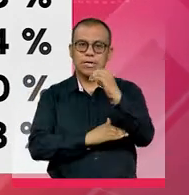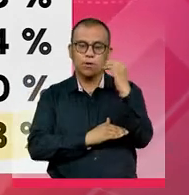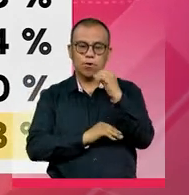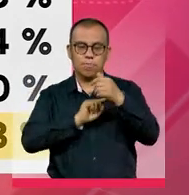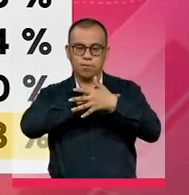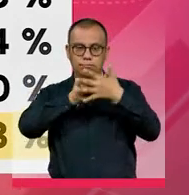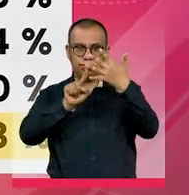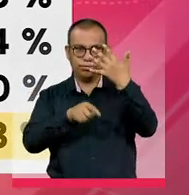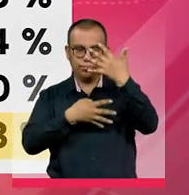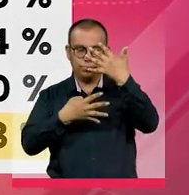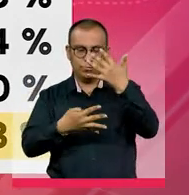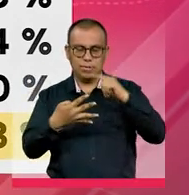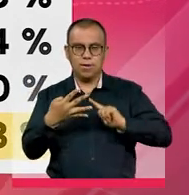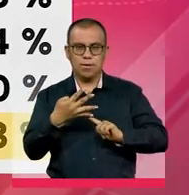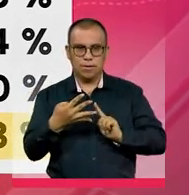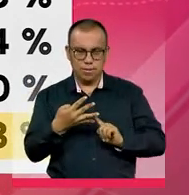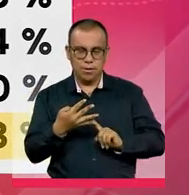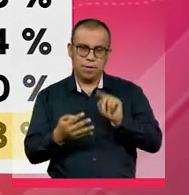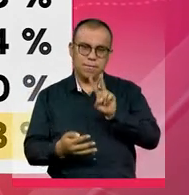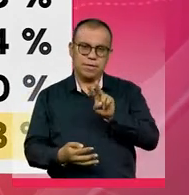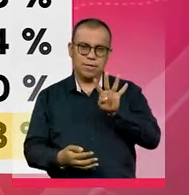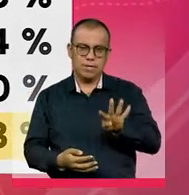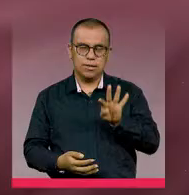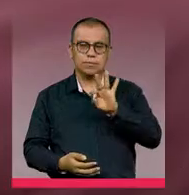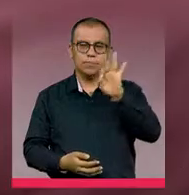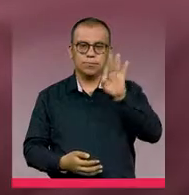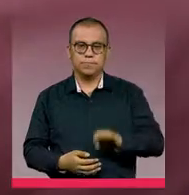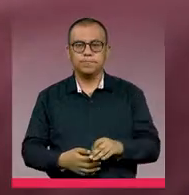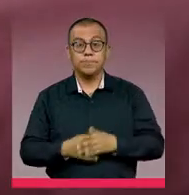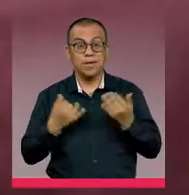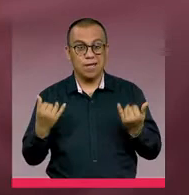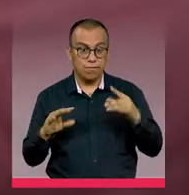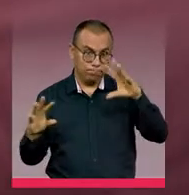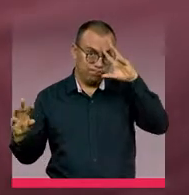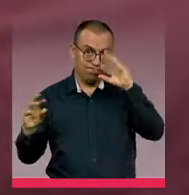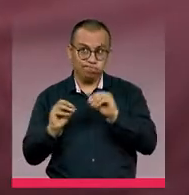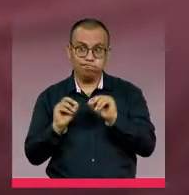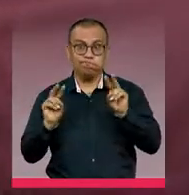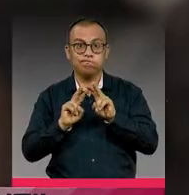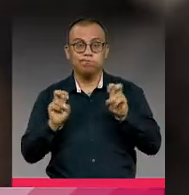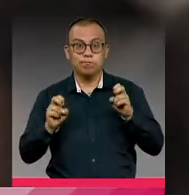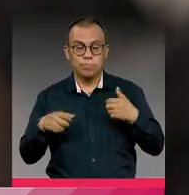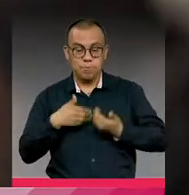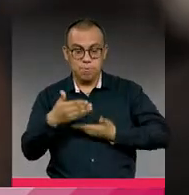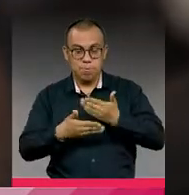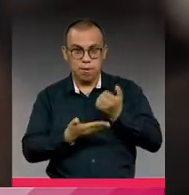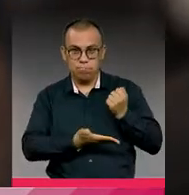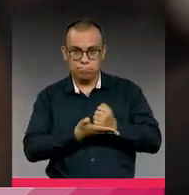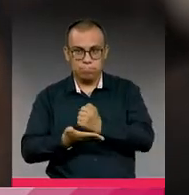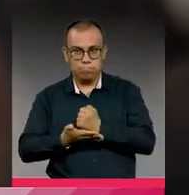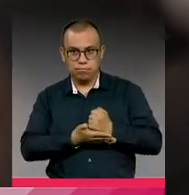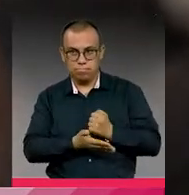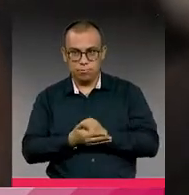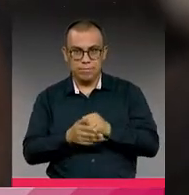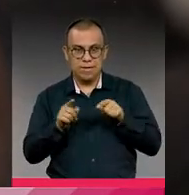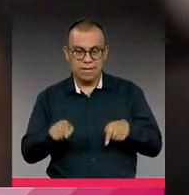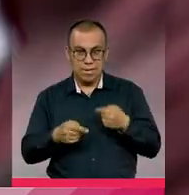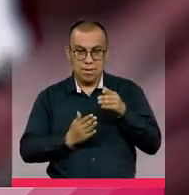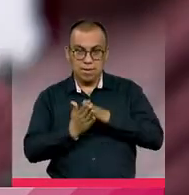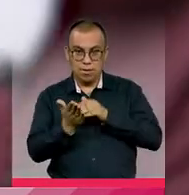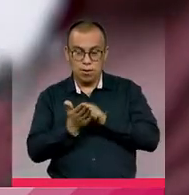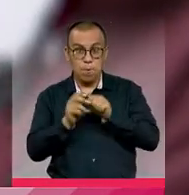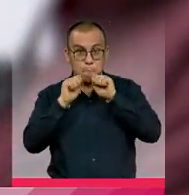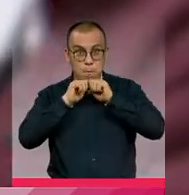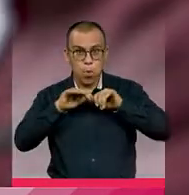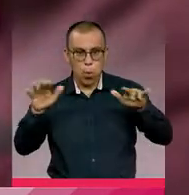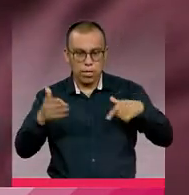ocupa el noveno lugar con 23%. De acuerdo con la Superintendencia de Notariado y Registro, de las escrituras